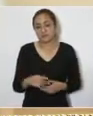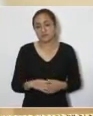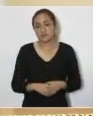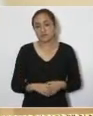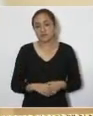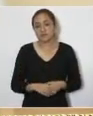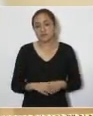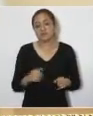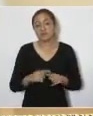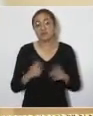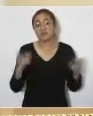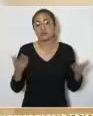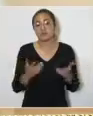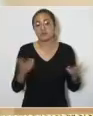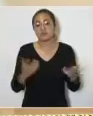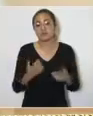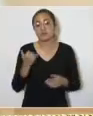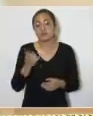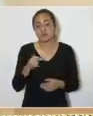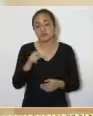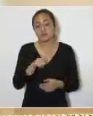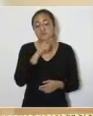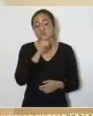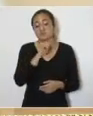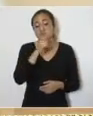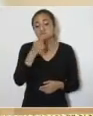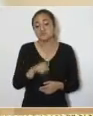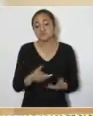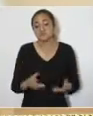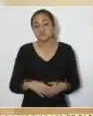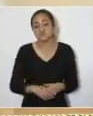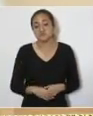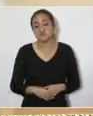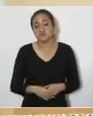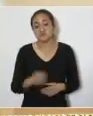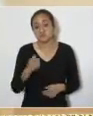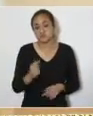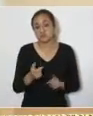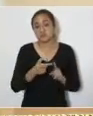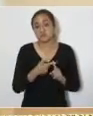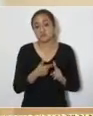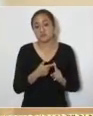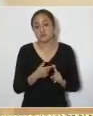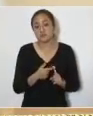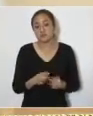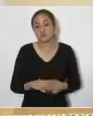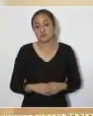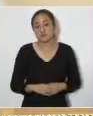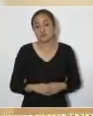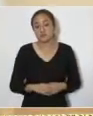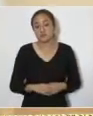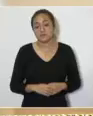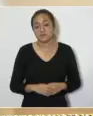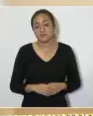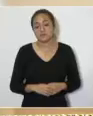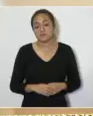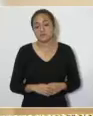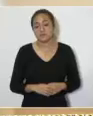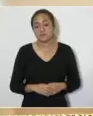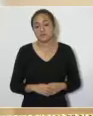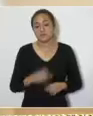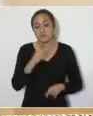que hizo él y que se dejó hacer él es lo primero 1 segundo